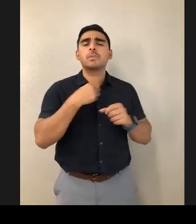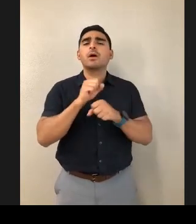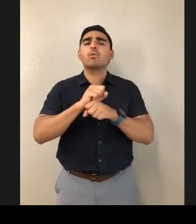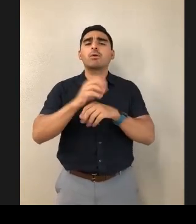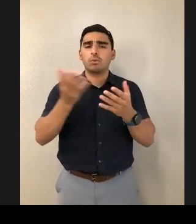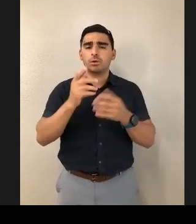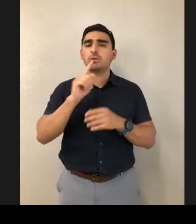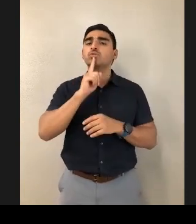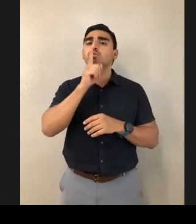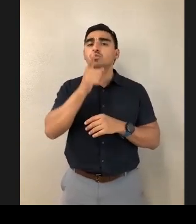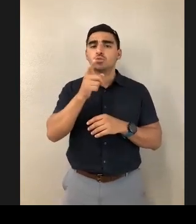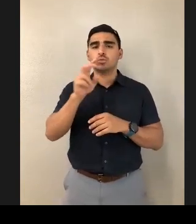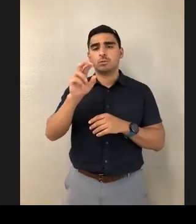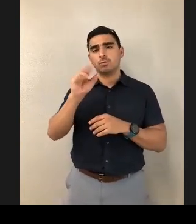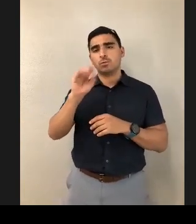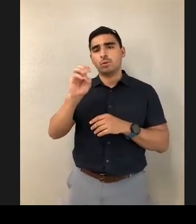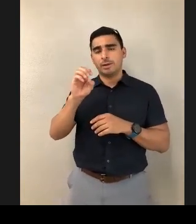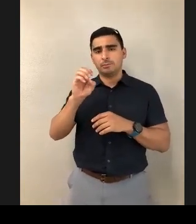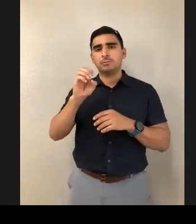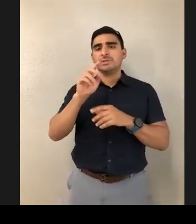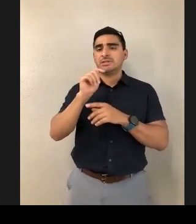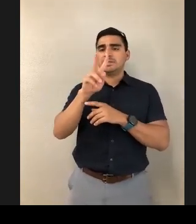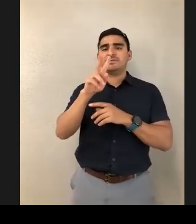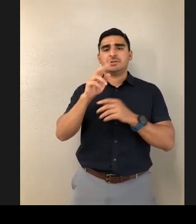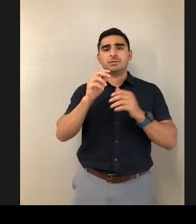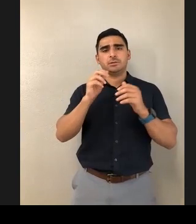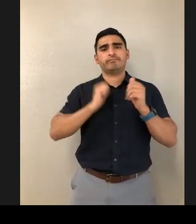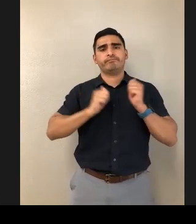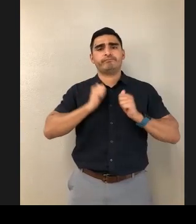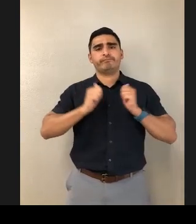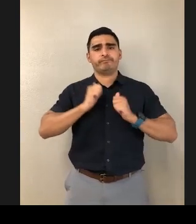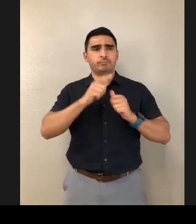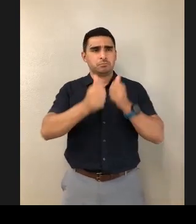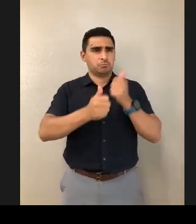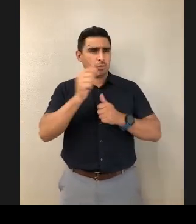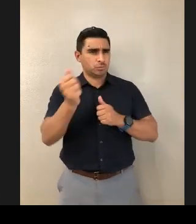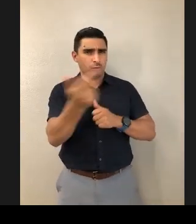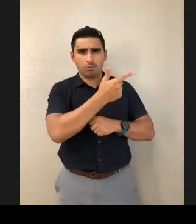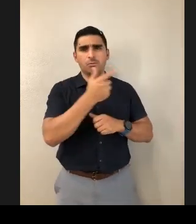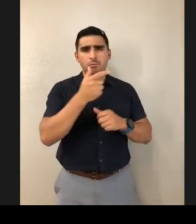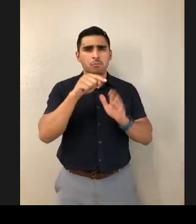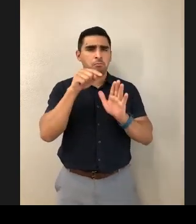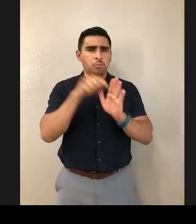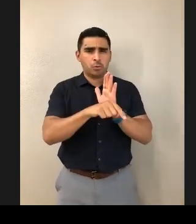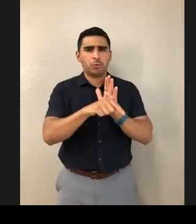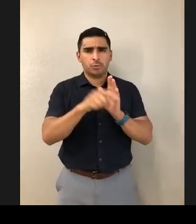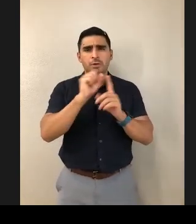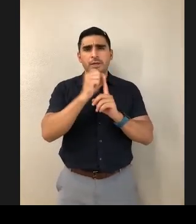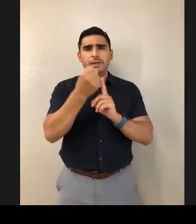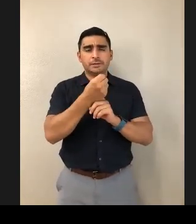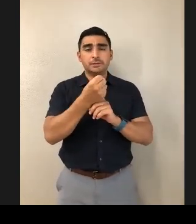he trabajado en muchos shows de televisión de